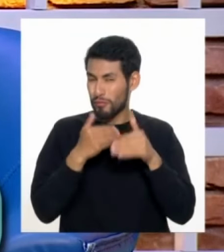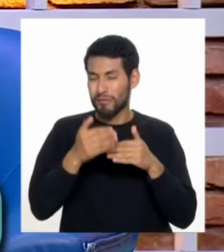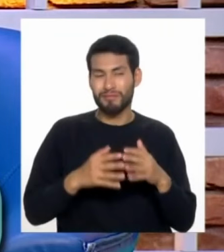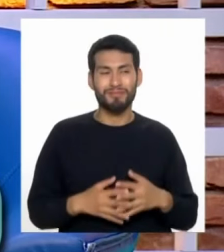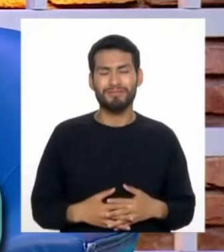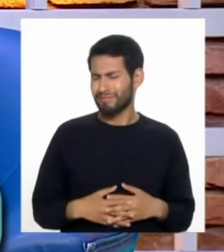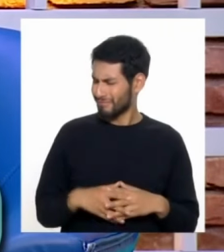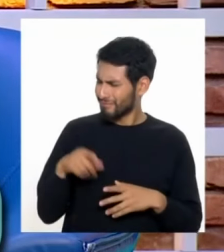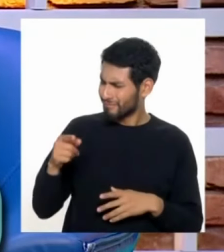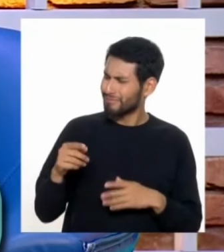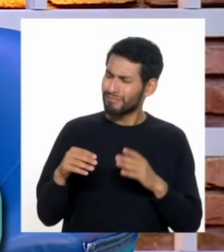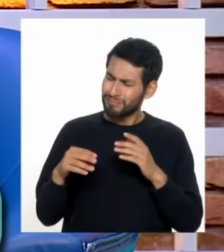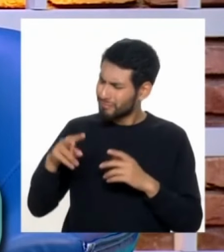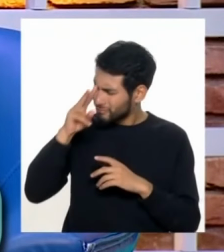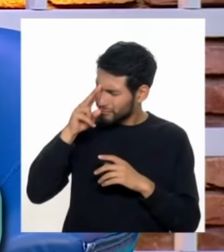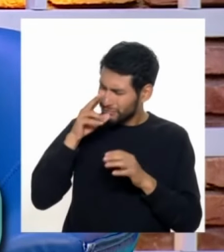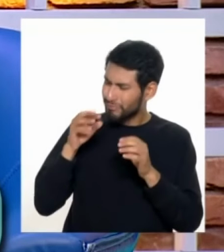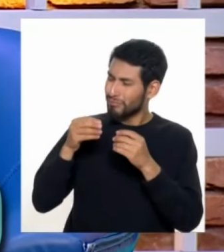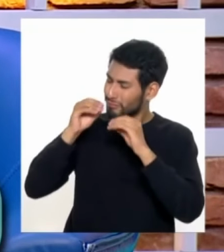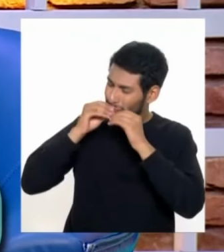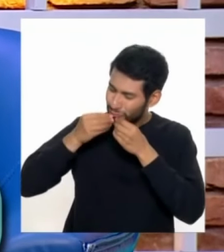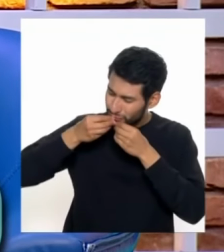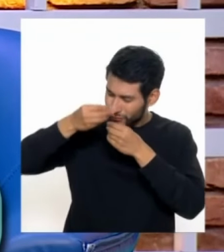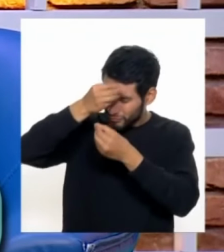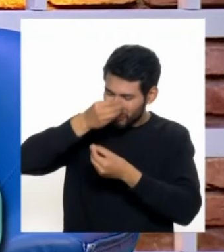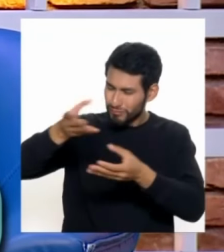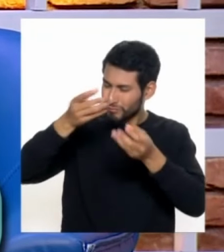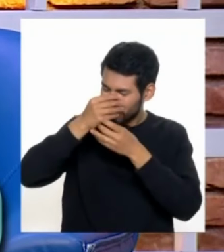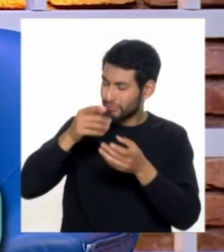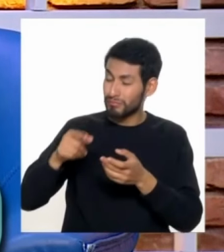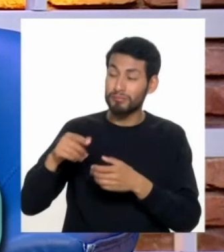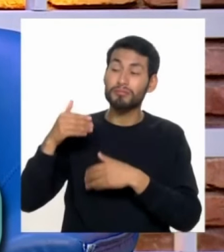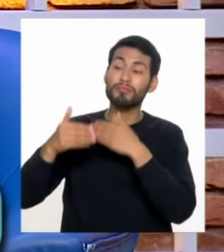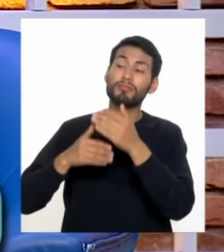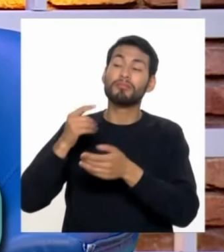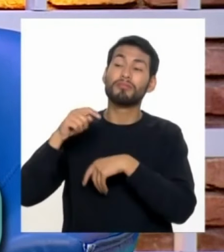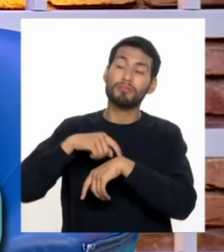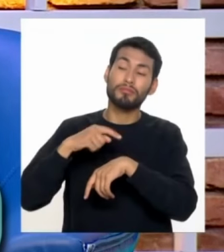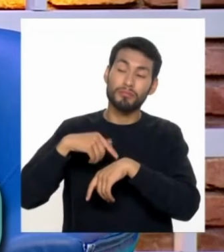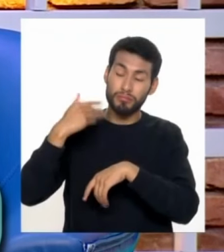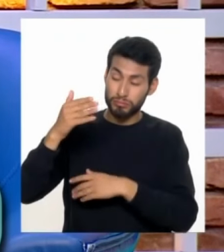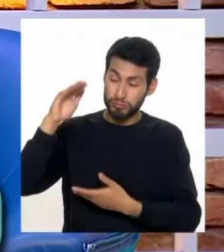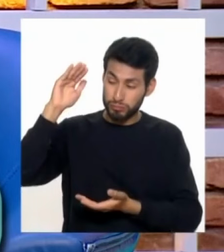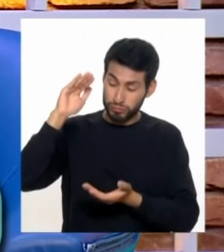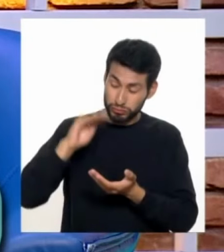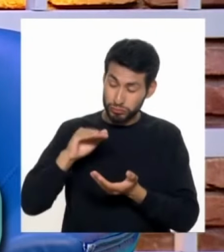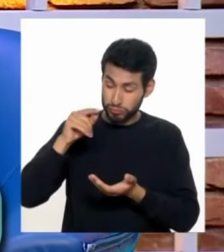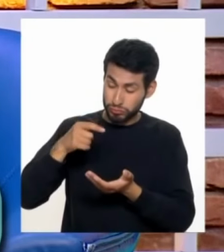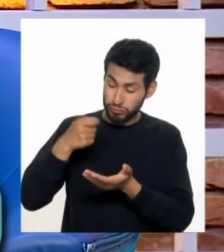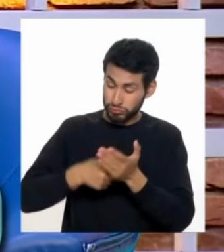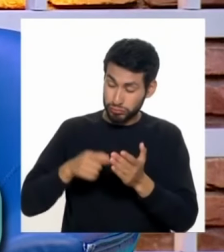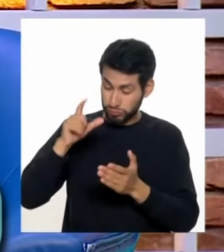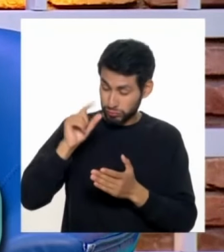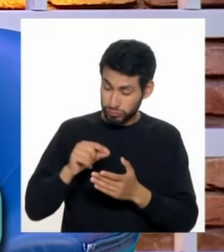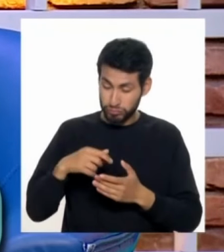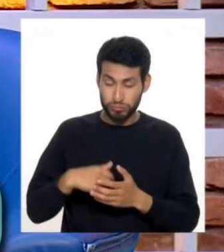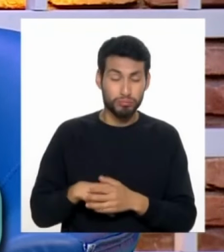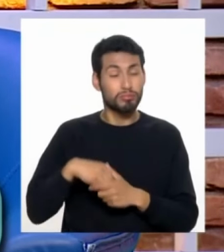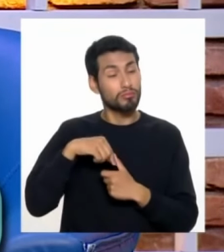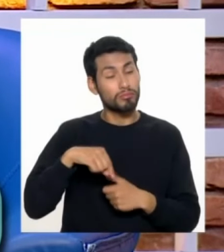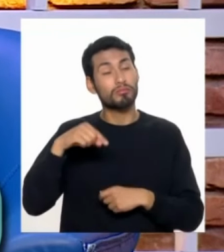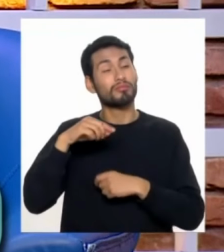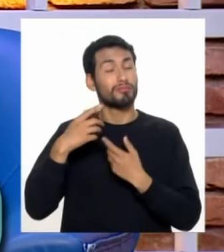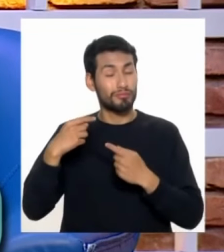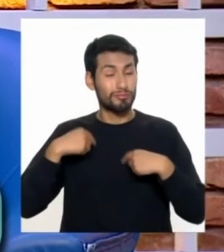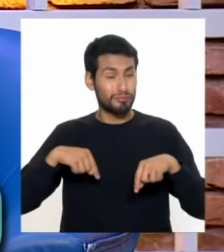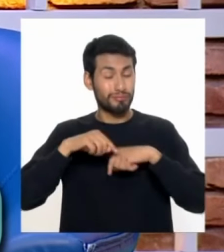que esto llegue a más peruanos, ¿esto con el tiempo se irá regulando de repente las tarifas? De hecho, que nosotros somos uno de los